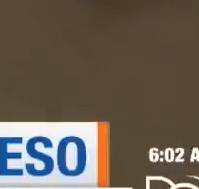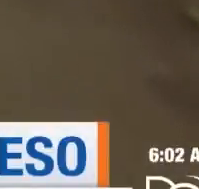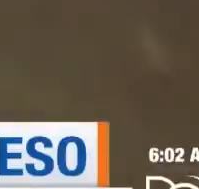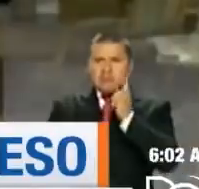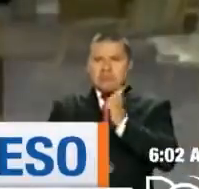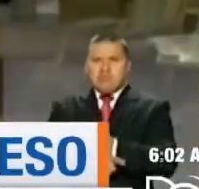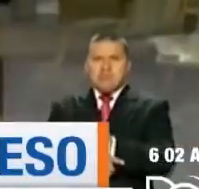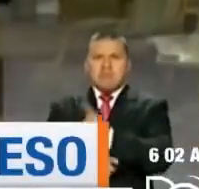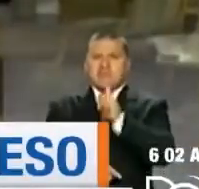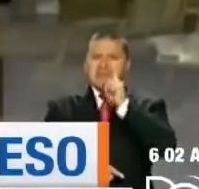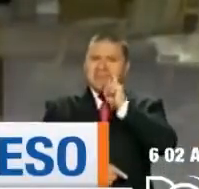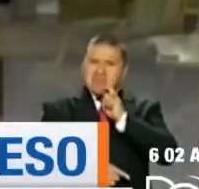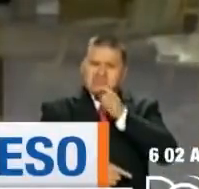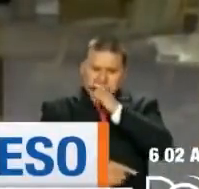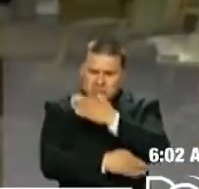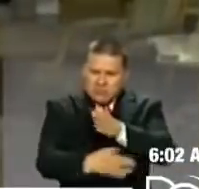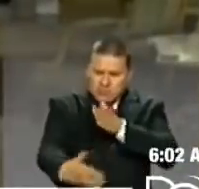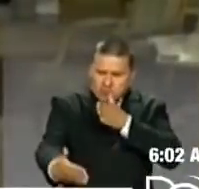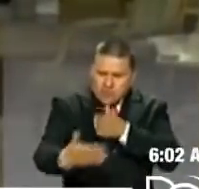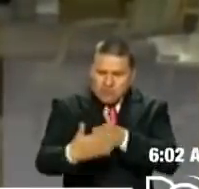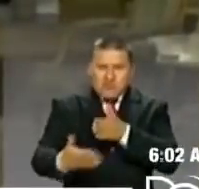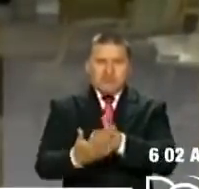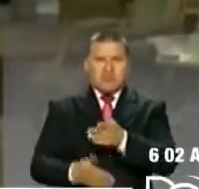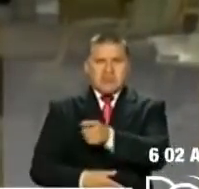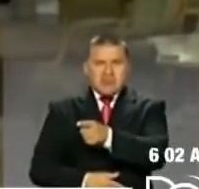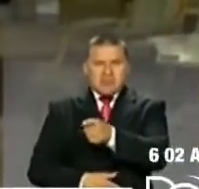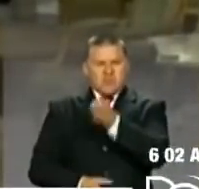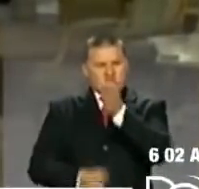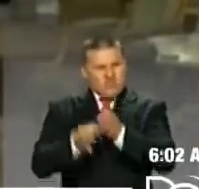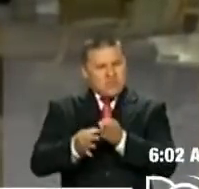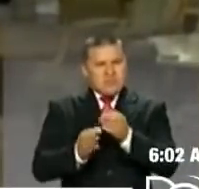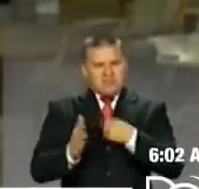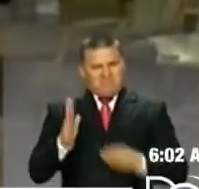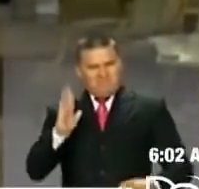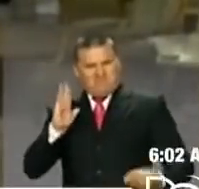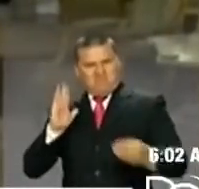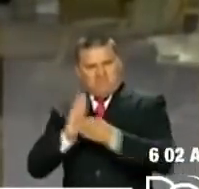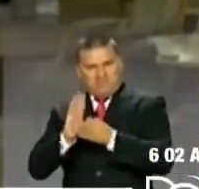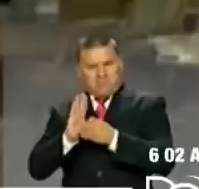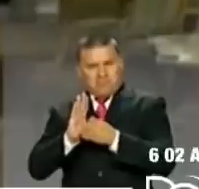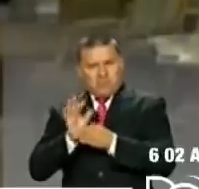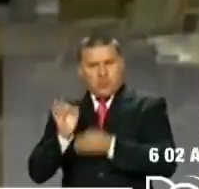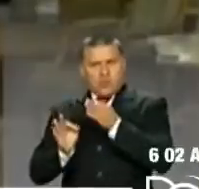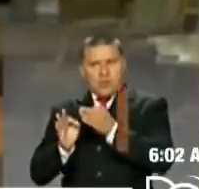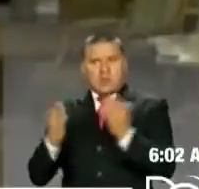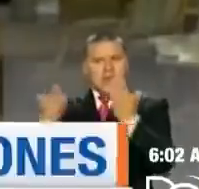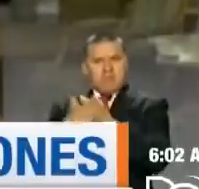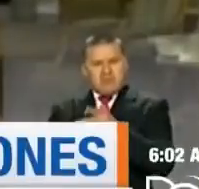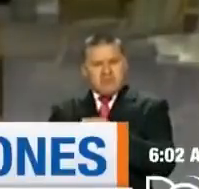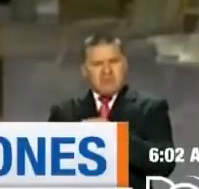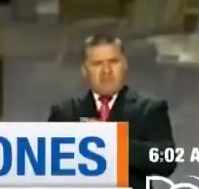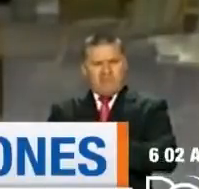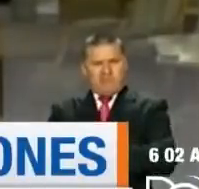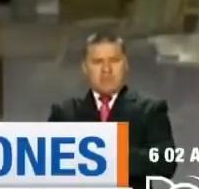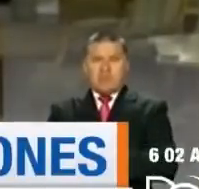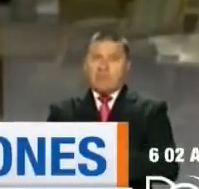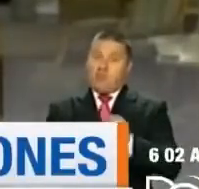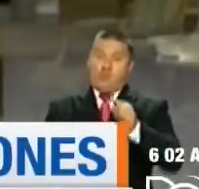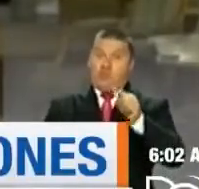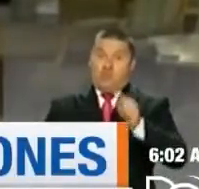exclusión de los delitos sexuales contra niños, niñas y adolescentes de la justicia transicional.